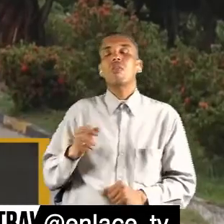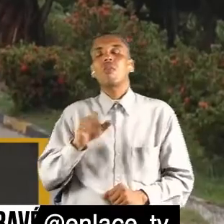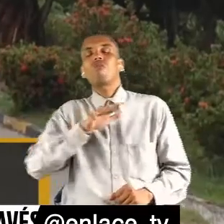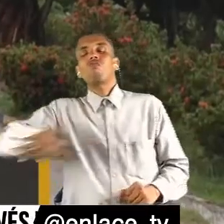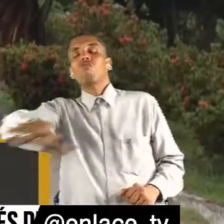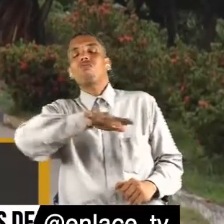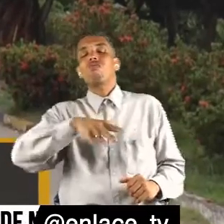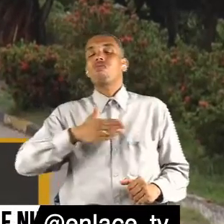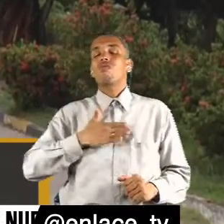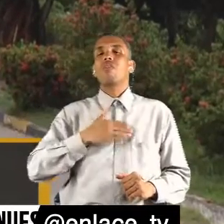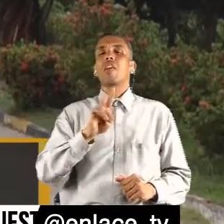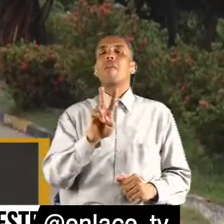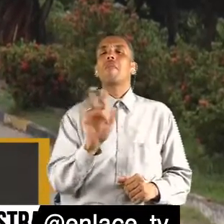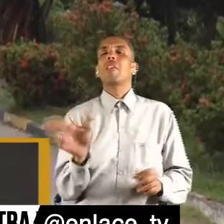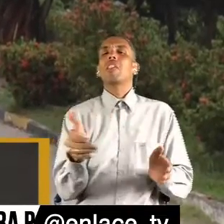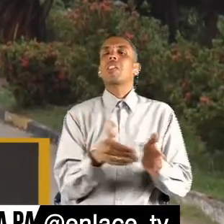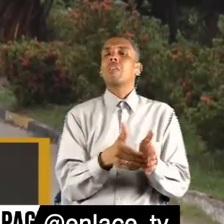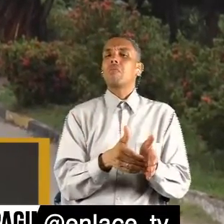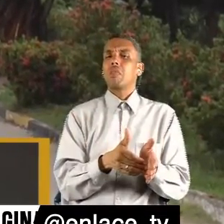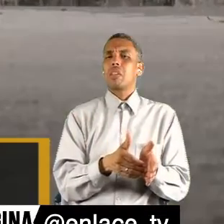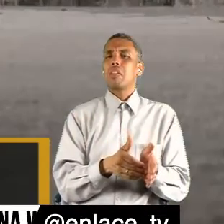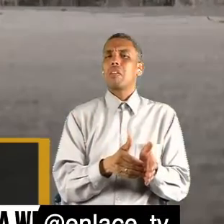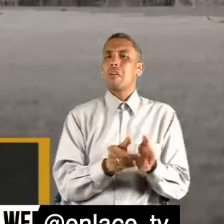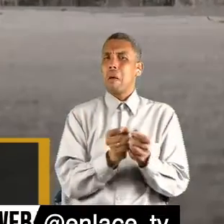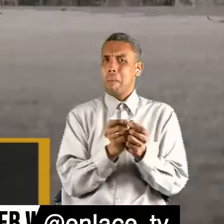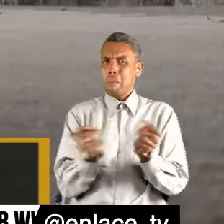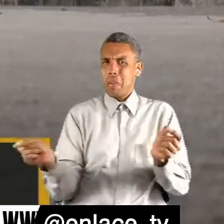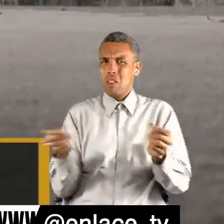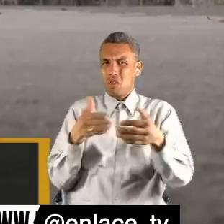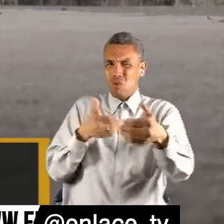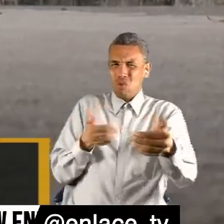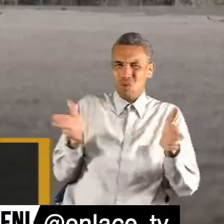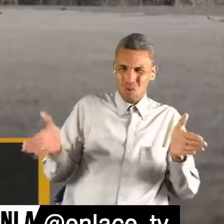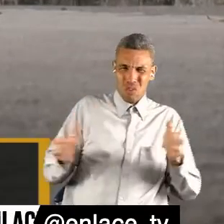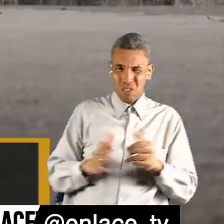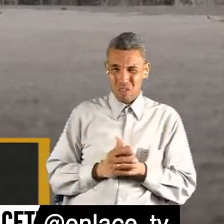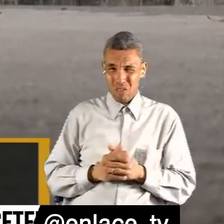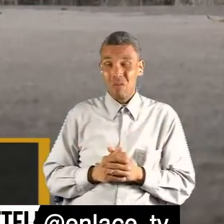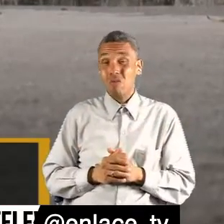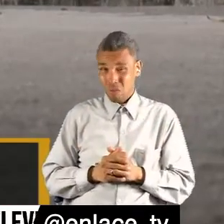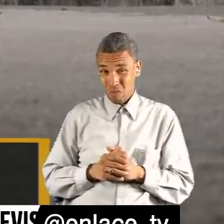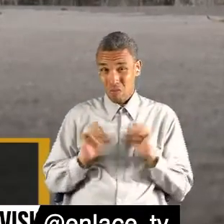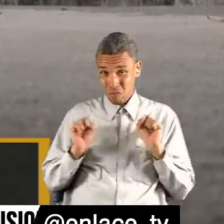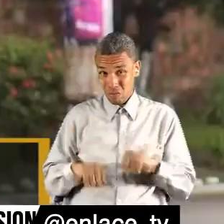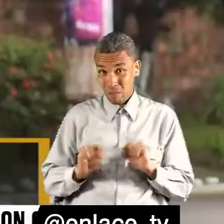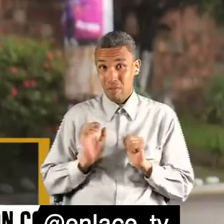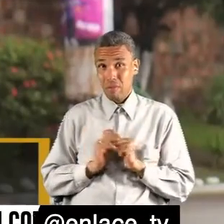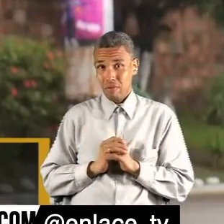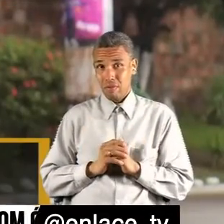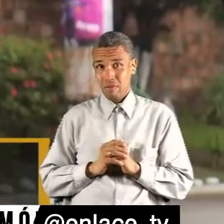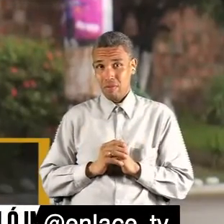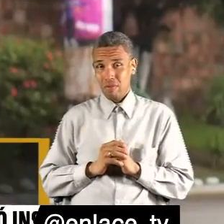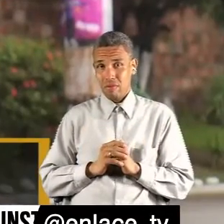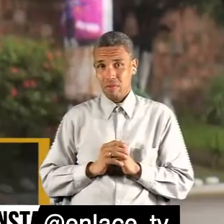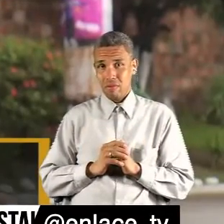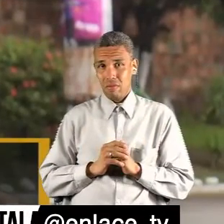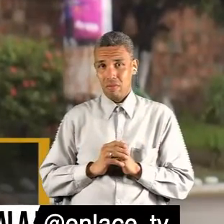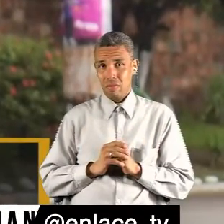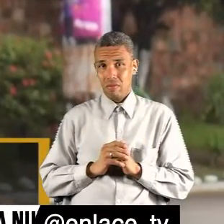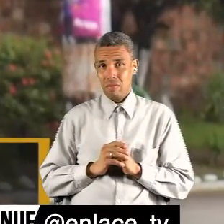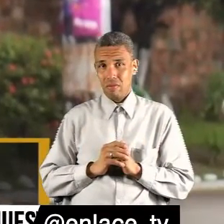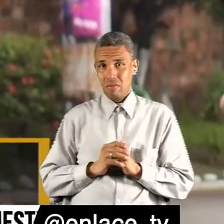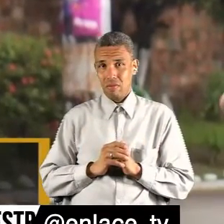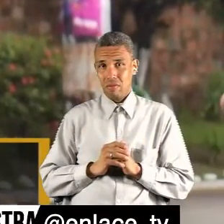de 25.000 metros cuadrados de zonas verdes que están en el perímetro del caño Las Camelias y que por ley no pueden